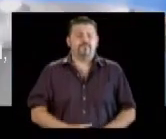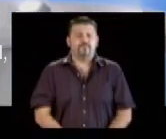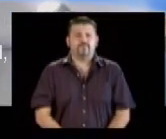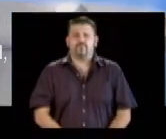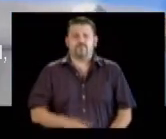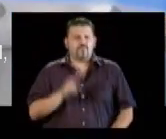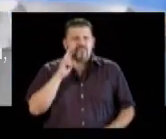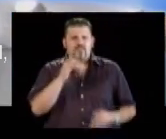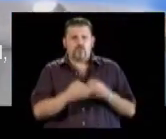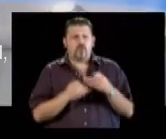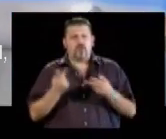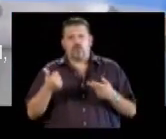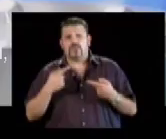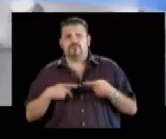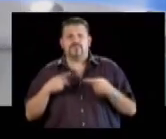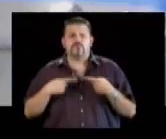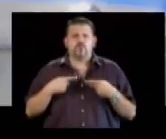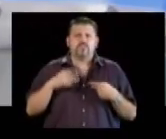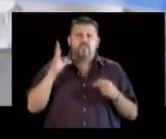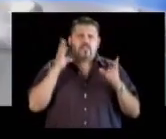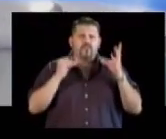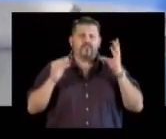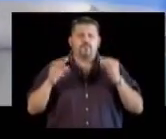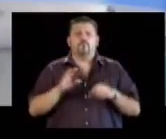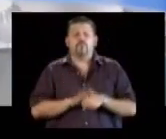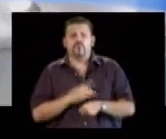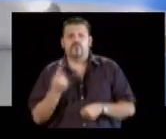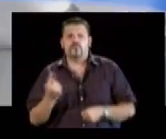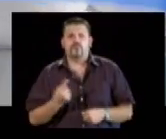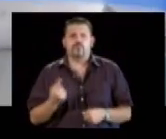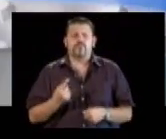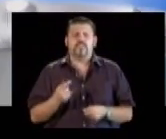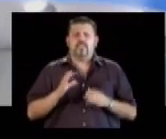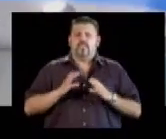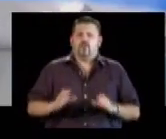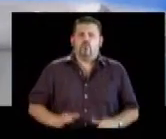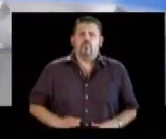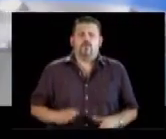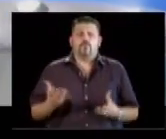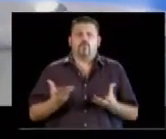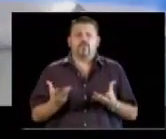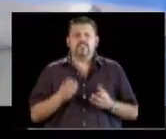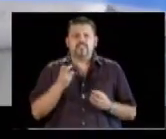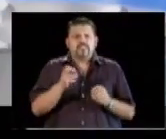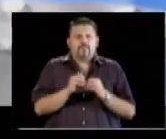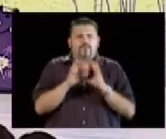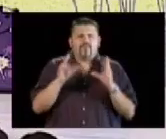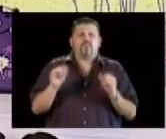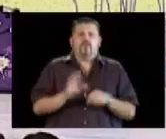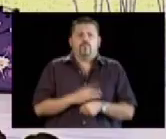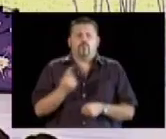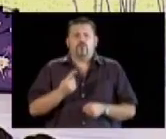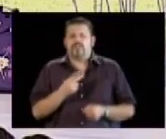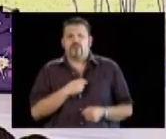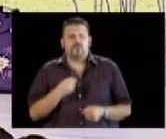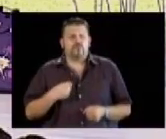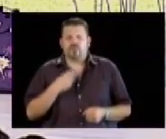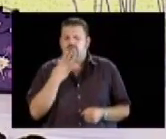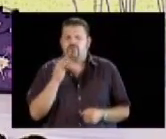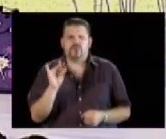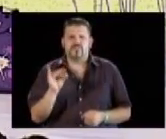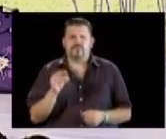algunos de los testimonios que acaban de escuchar, el por qué, el preguntarse por qué el cuerpo tuvo esta maravilla. Nosotros partimos de un principio muy